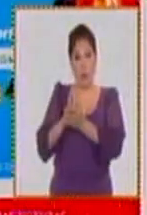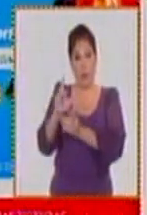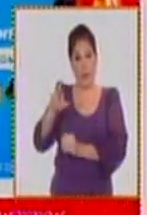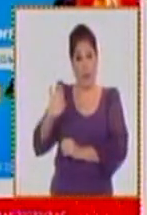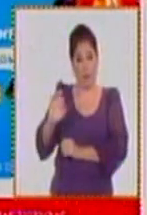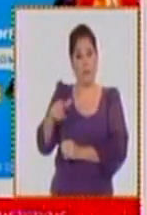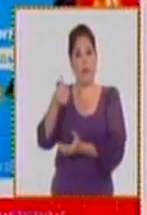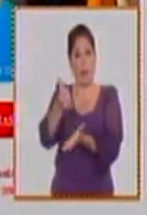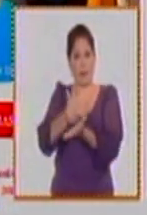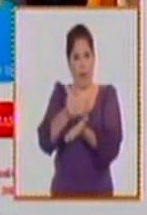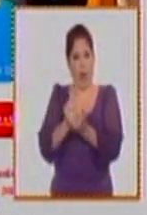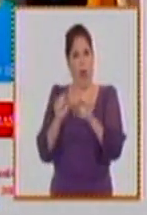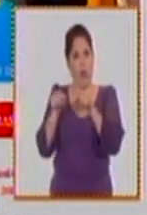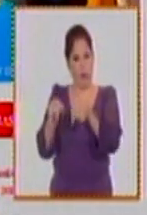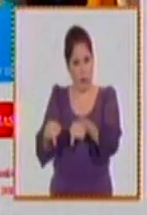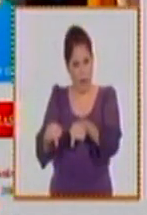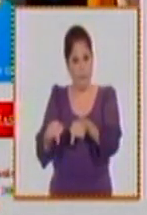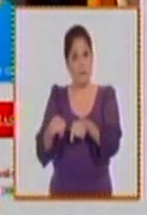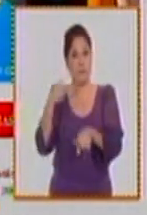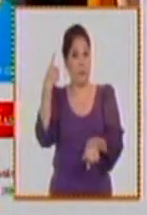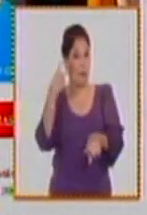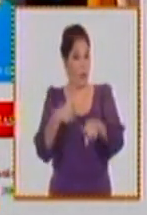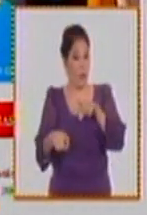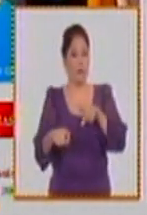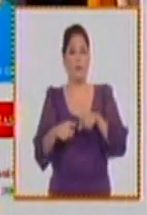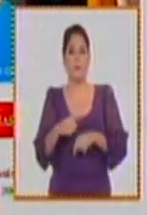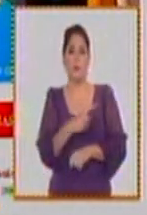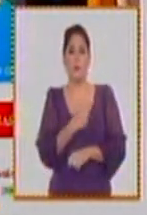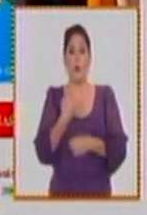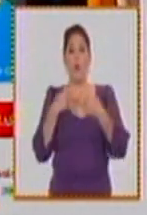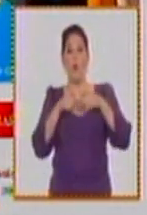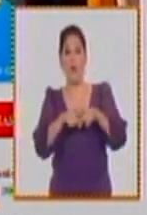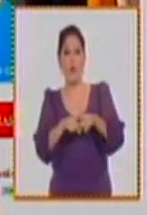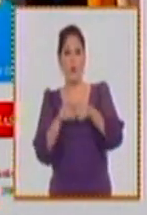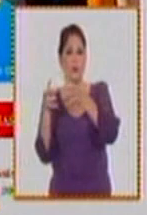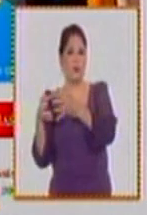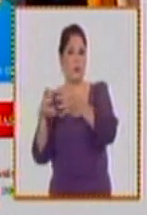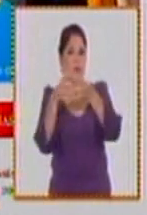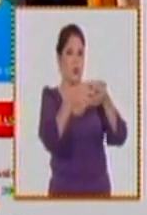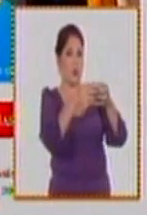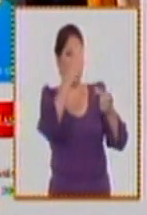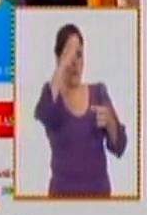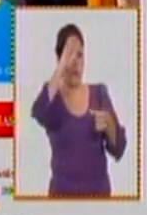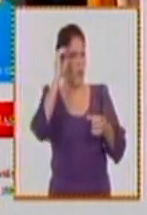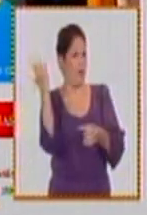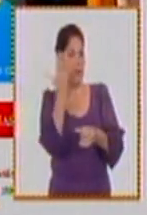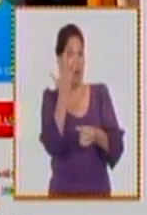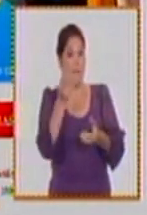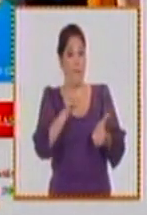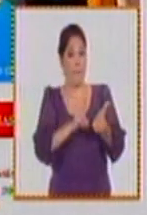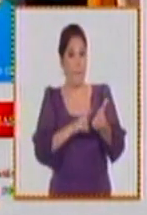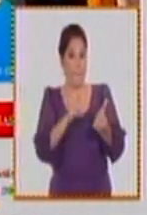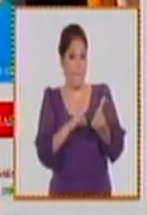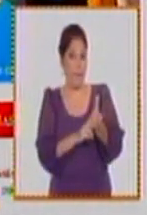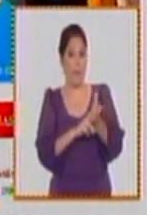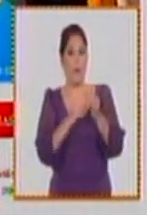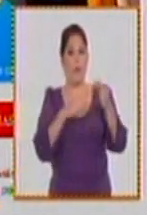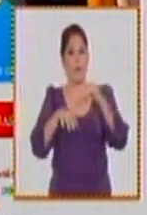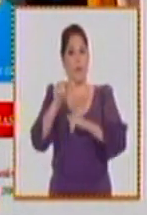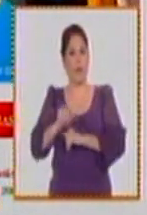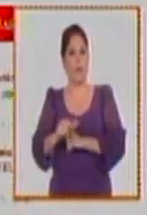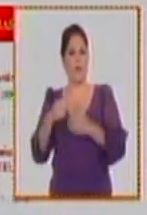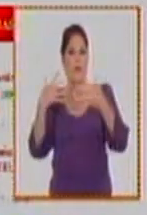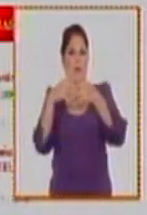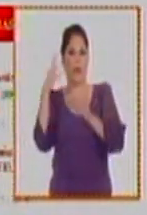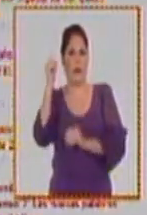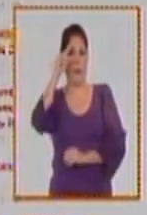la capital. Al dignatario de la mayor de las Antillas lo acompañan, conformando la delegación oficial, el miembro del Buró Político y ministro de Relaciones Exteriores,